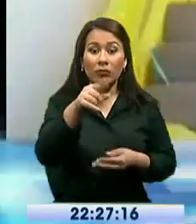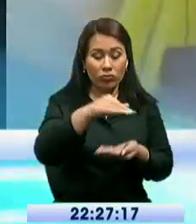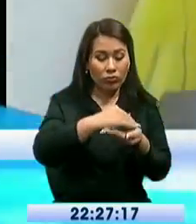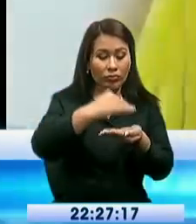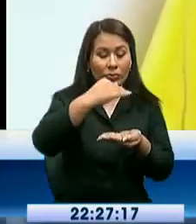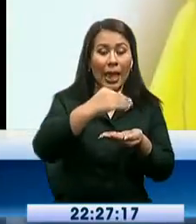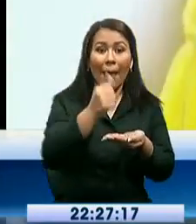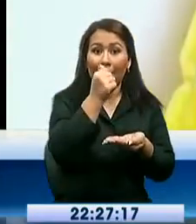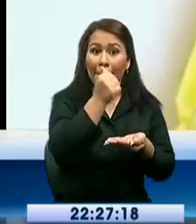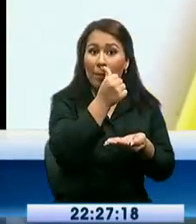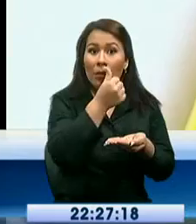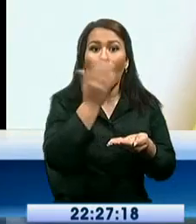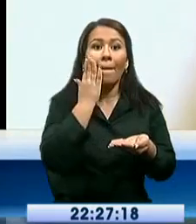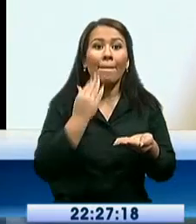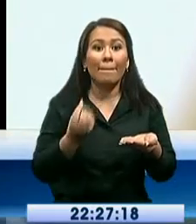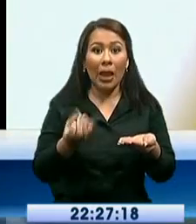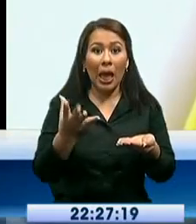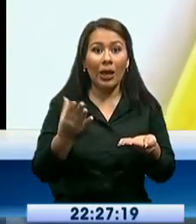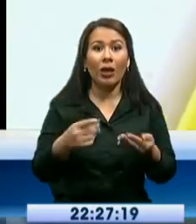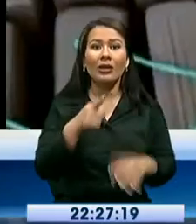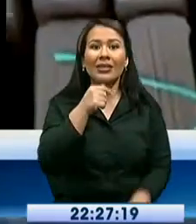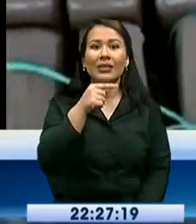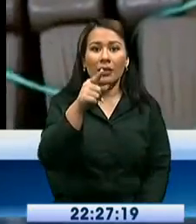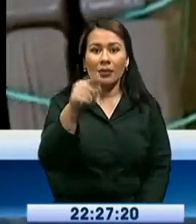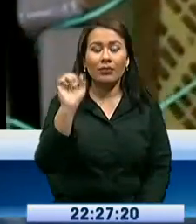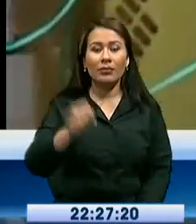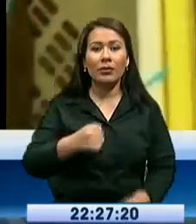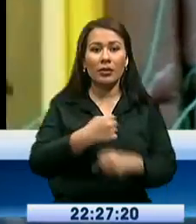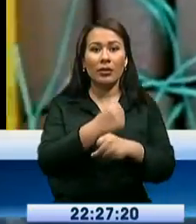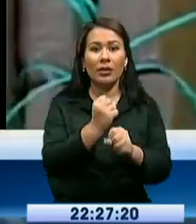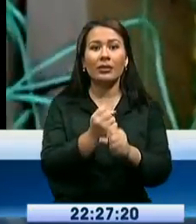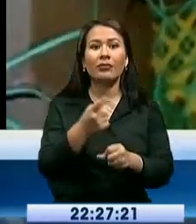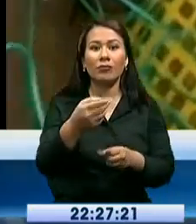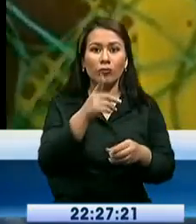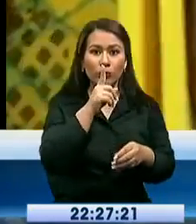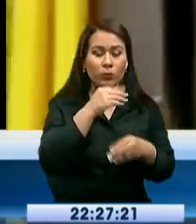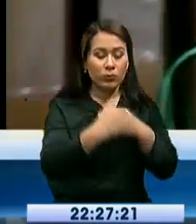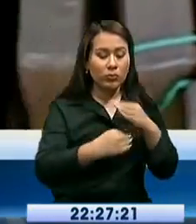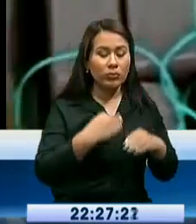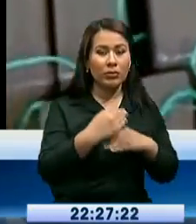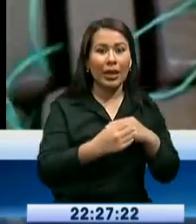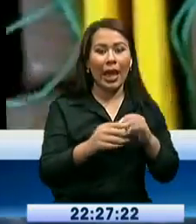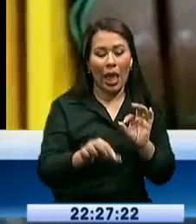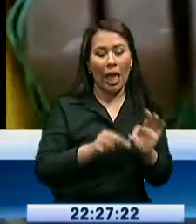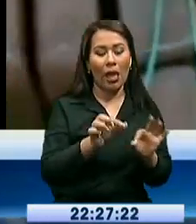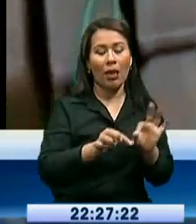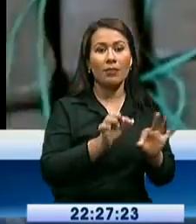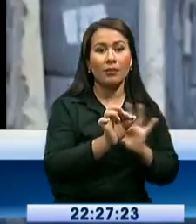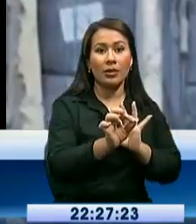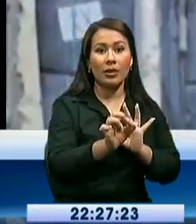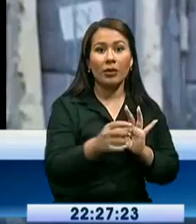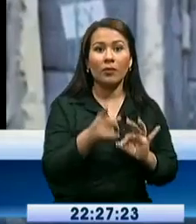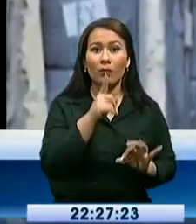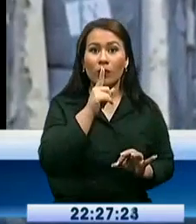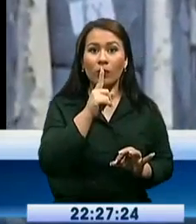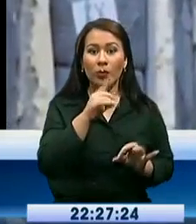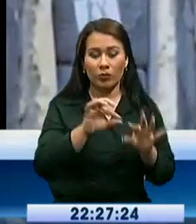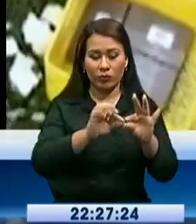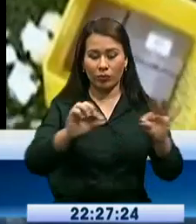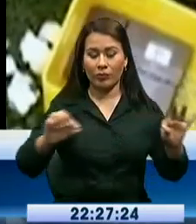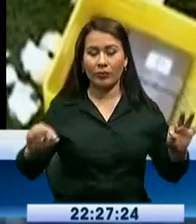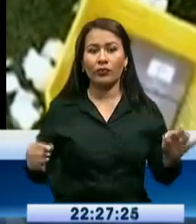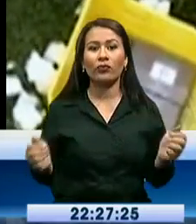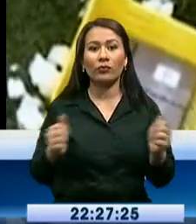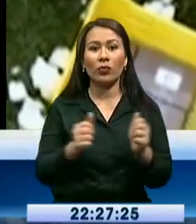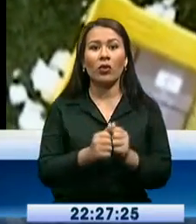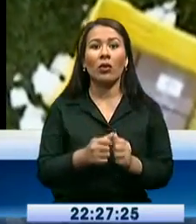los 420 kilos. Hábilmente quienes realizaron el trabajo de encaletamiento amarraron los paquetes con una cuerda, a través de la cual